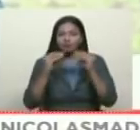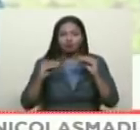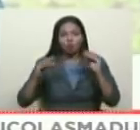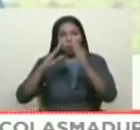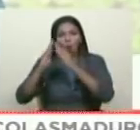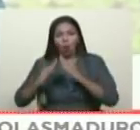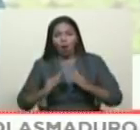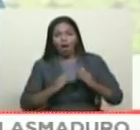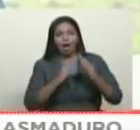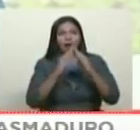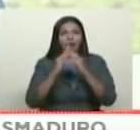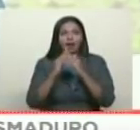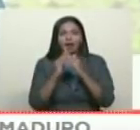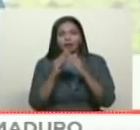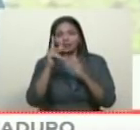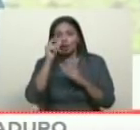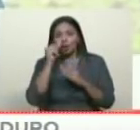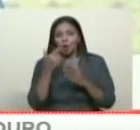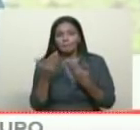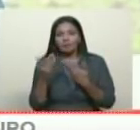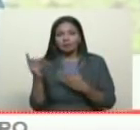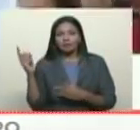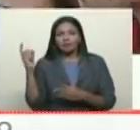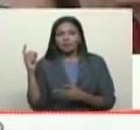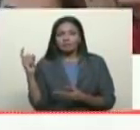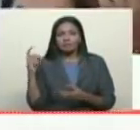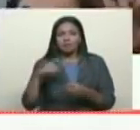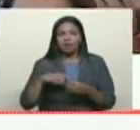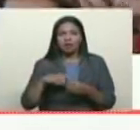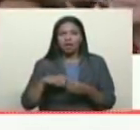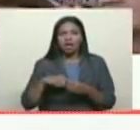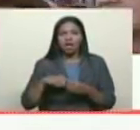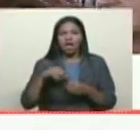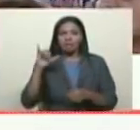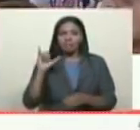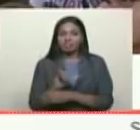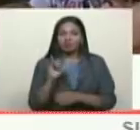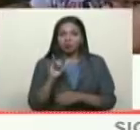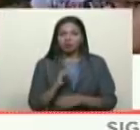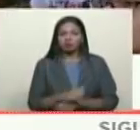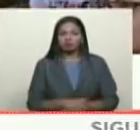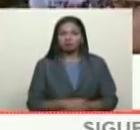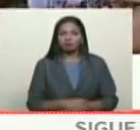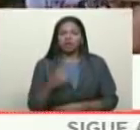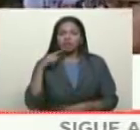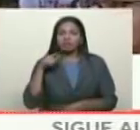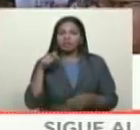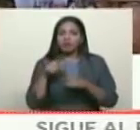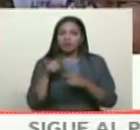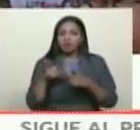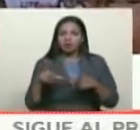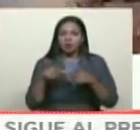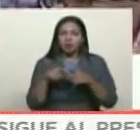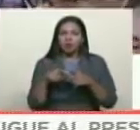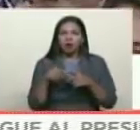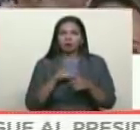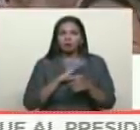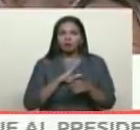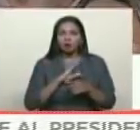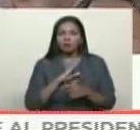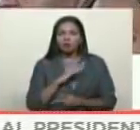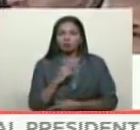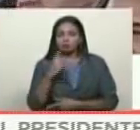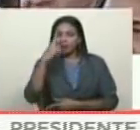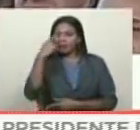de Venezuela, Edwin Rojas, que viene de por allá de Sucre, directo de la tierra del gran mariscal de Ayacucho.